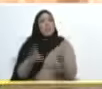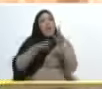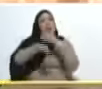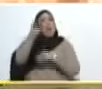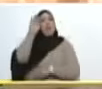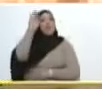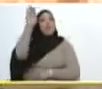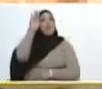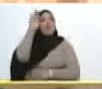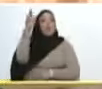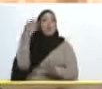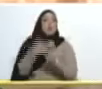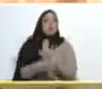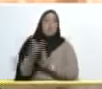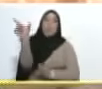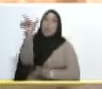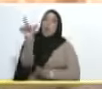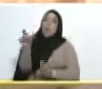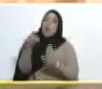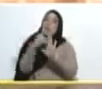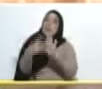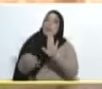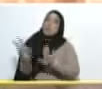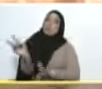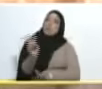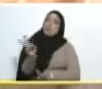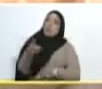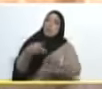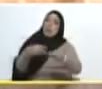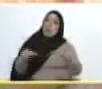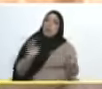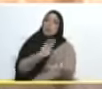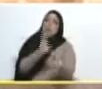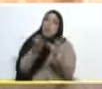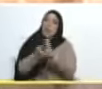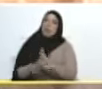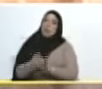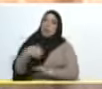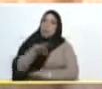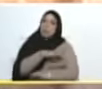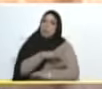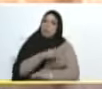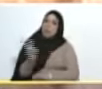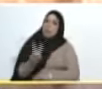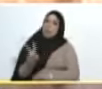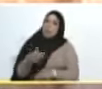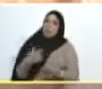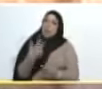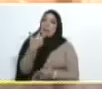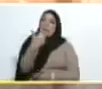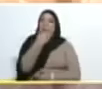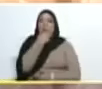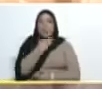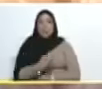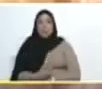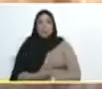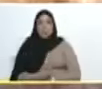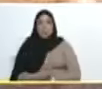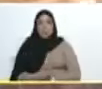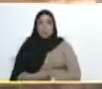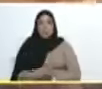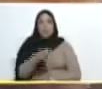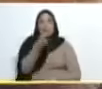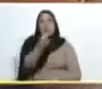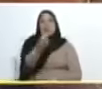destino y el futuro de los derechos de Venezuela sobre la Guayana Esequiba. 3 de